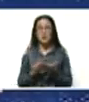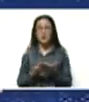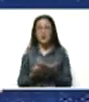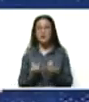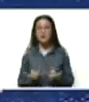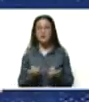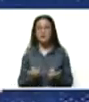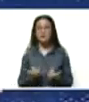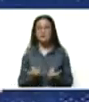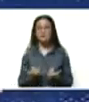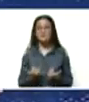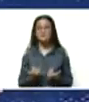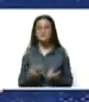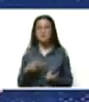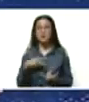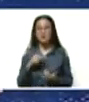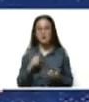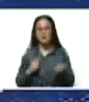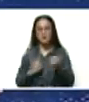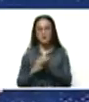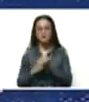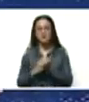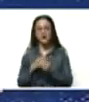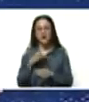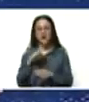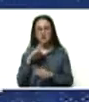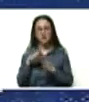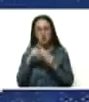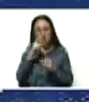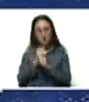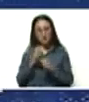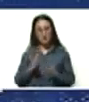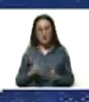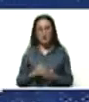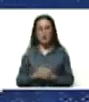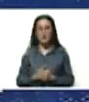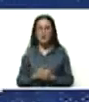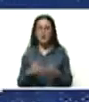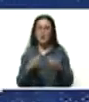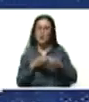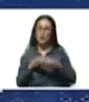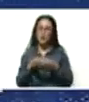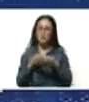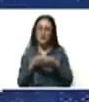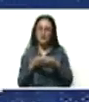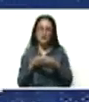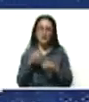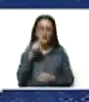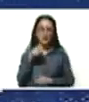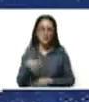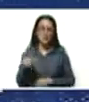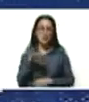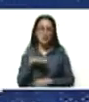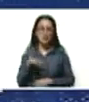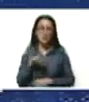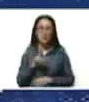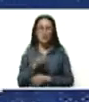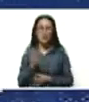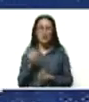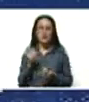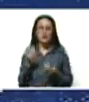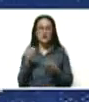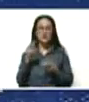presidente. Nosotros vamos a impulsar desde la clase obrera los comités del pueblo usuarios del metro, los